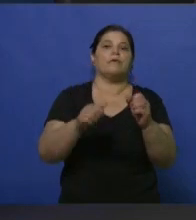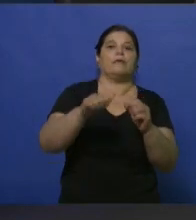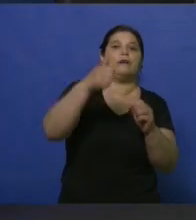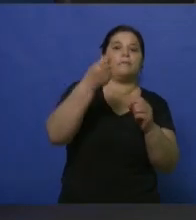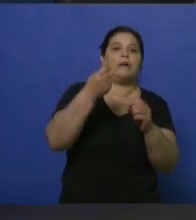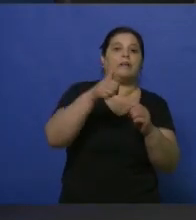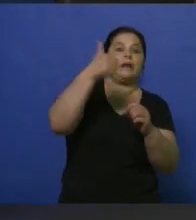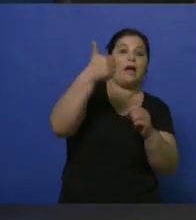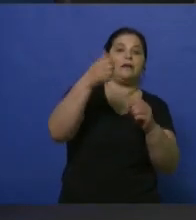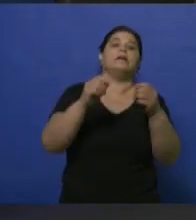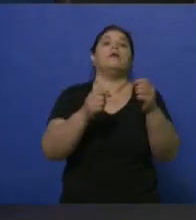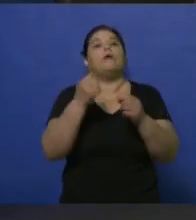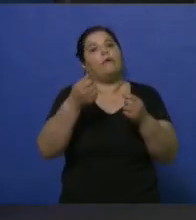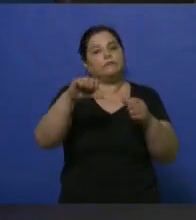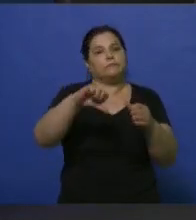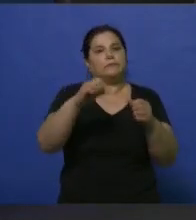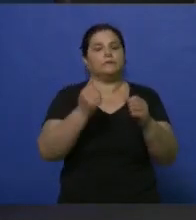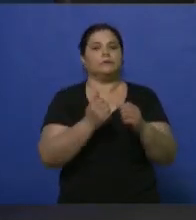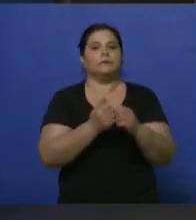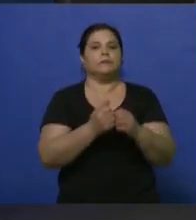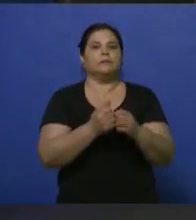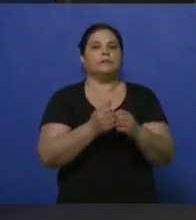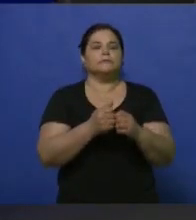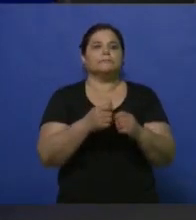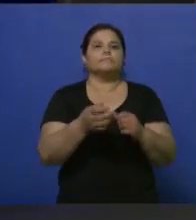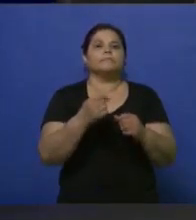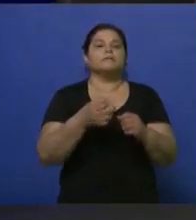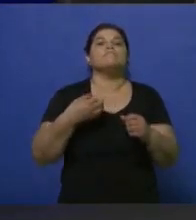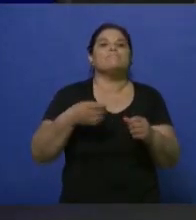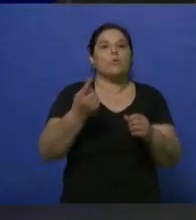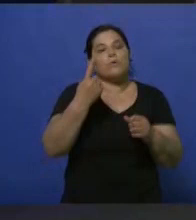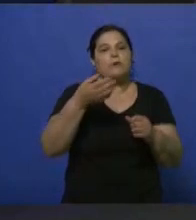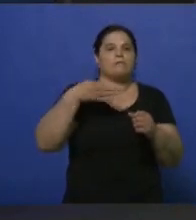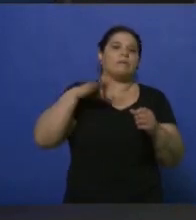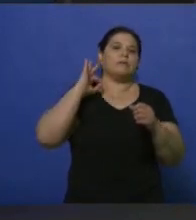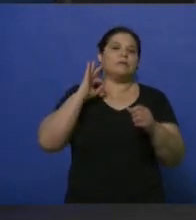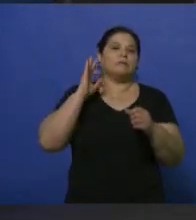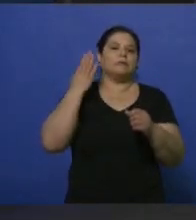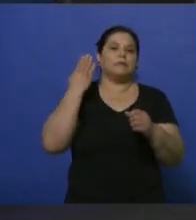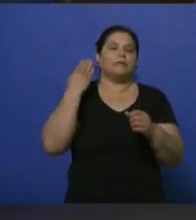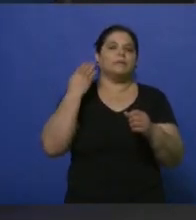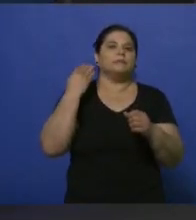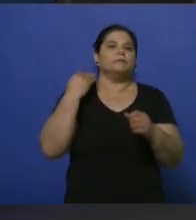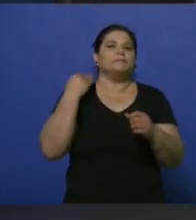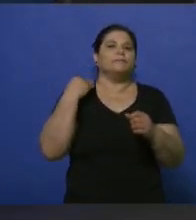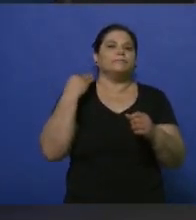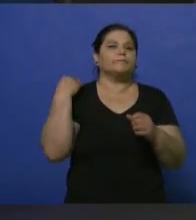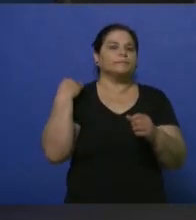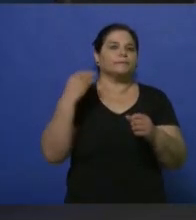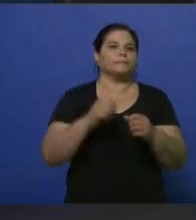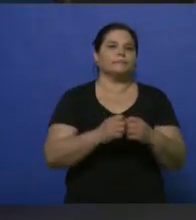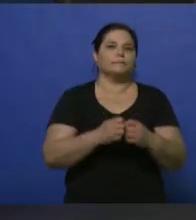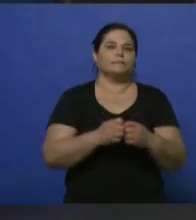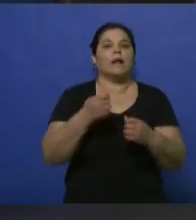con más márgenes de rentabilidad que los que miramos hace un año atrás, hay algunos segmentos. el sector financiero, por supuesto, un sector que la está juntando con la